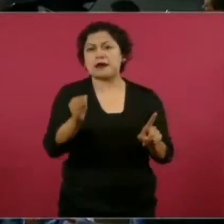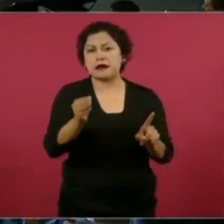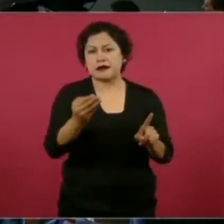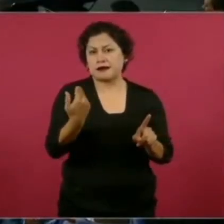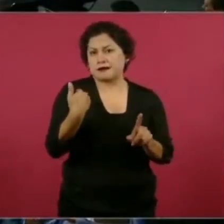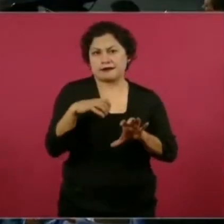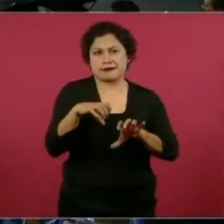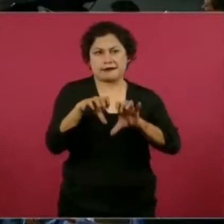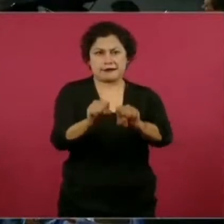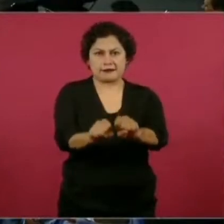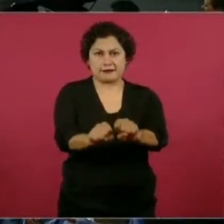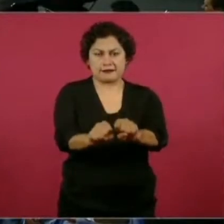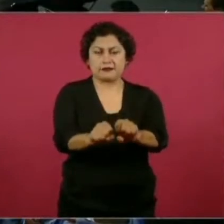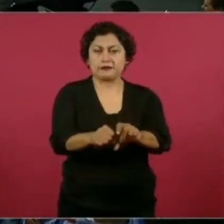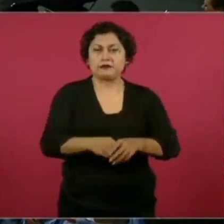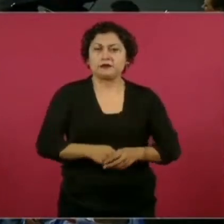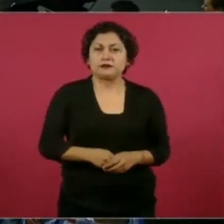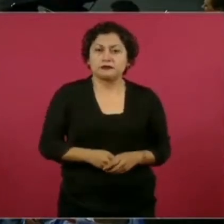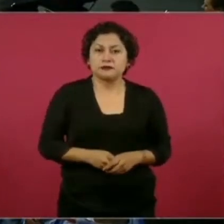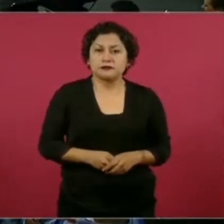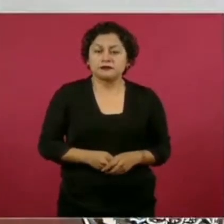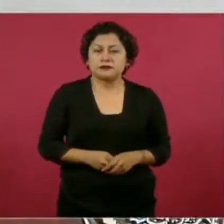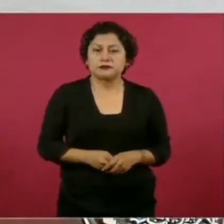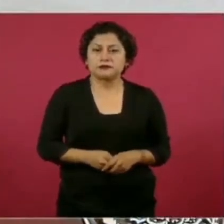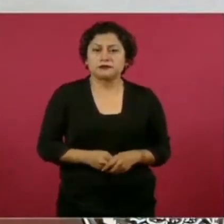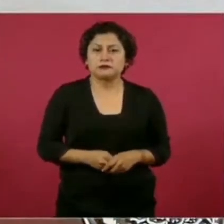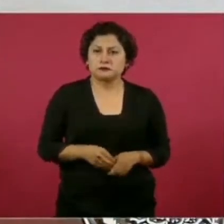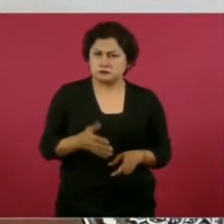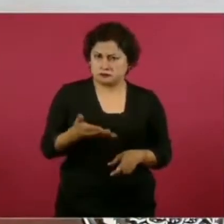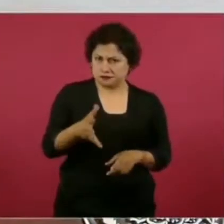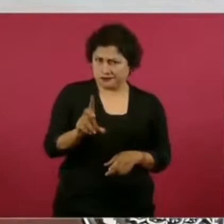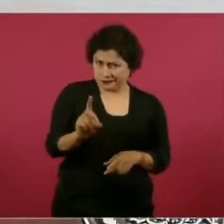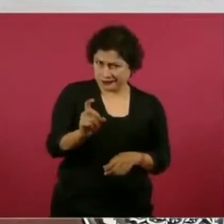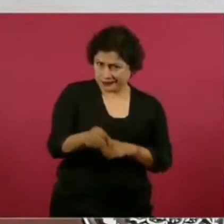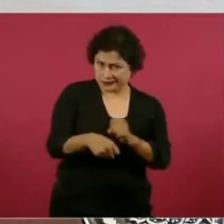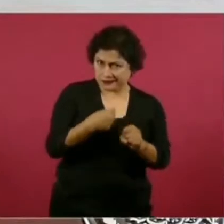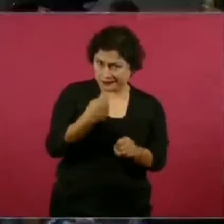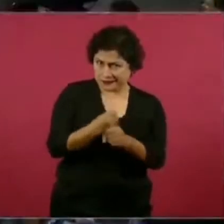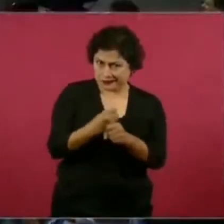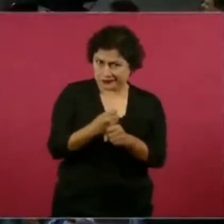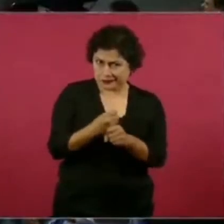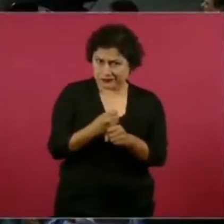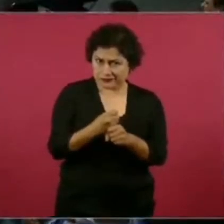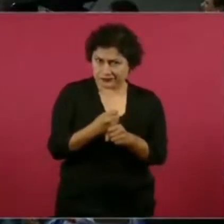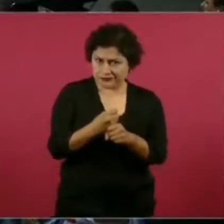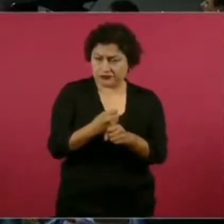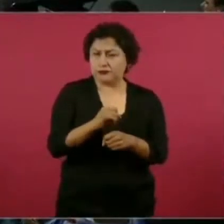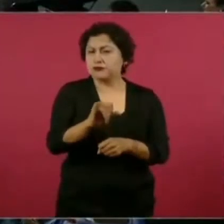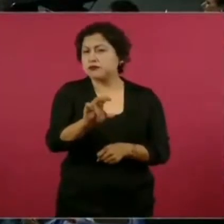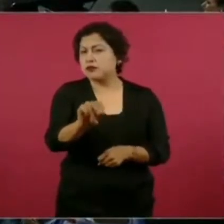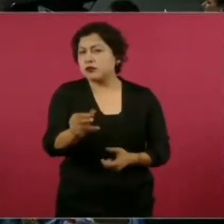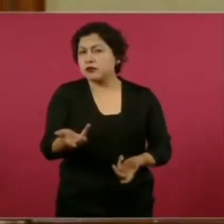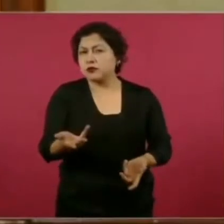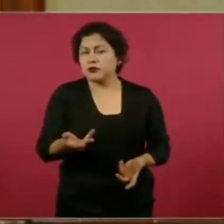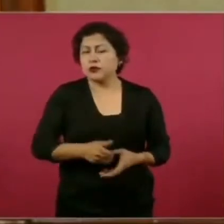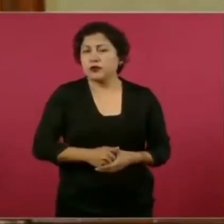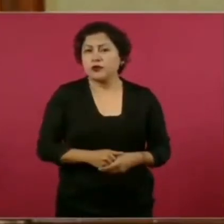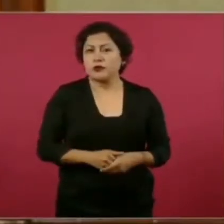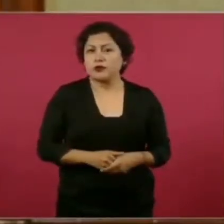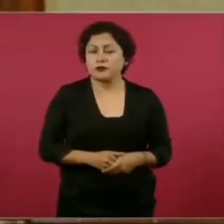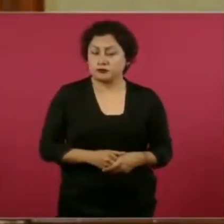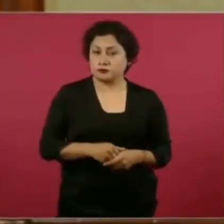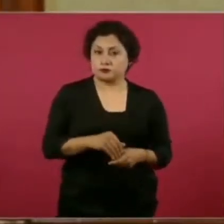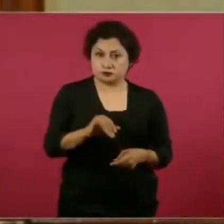aprendieron, como 30 años. ¿o no? 35 años.